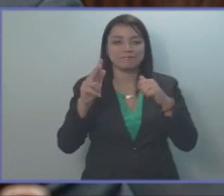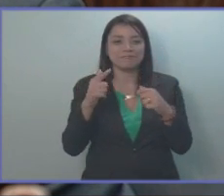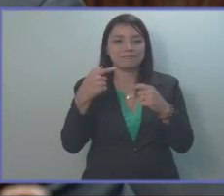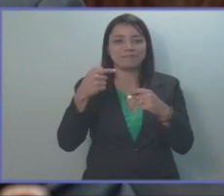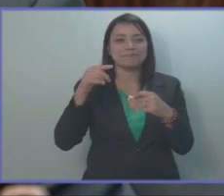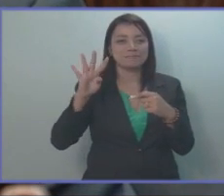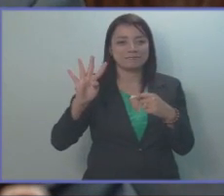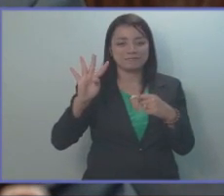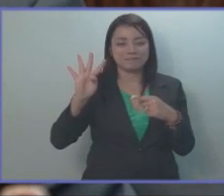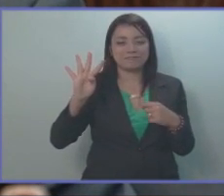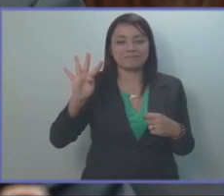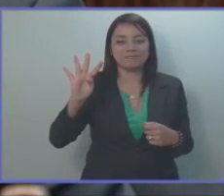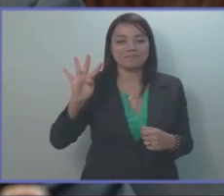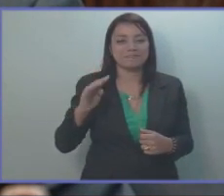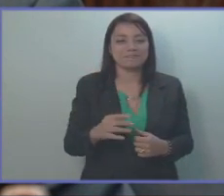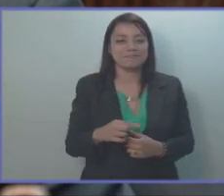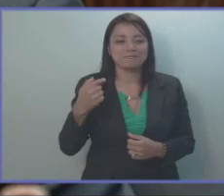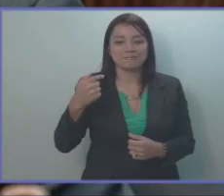2193-4,